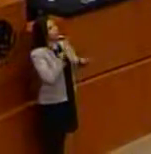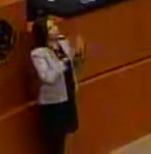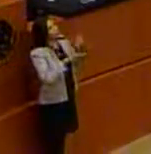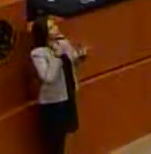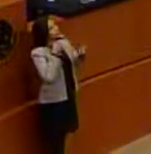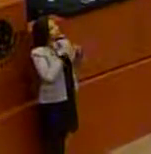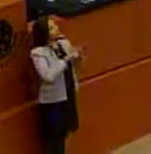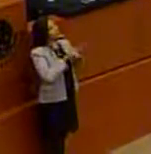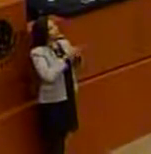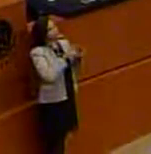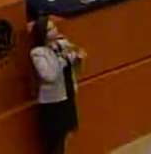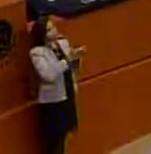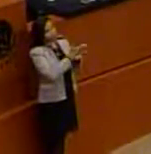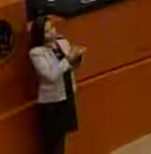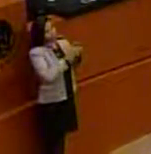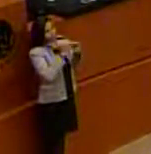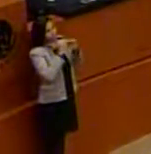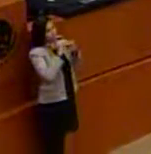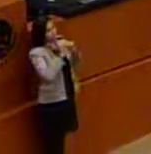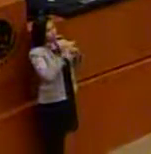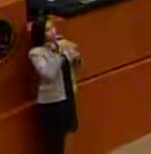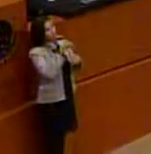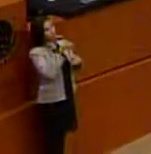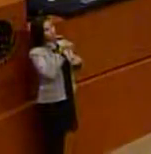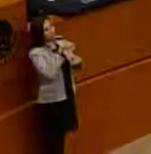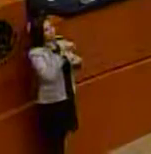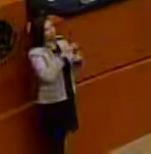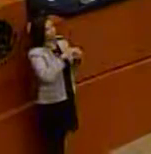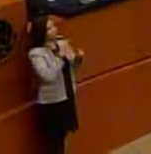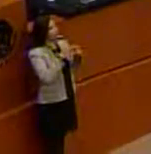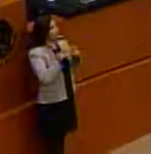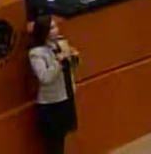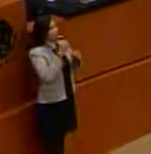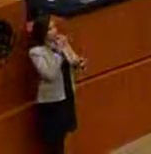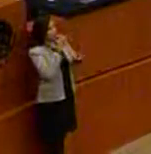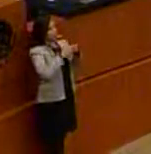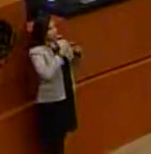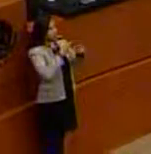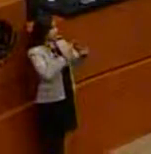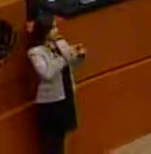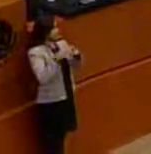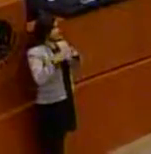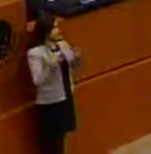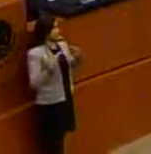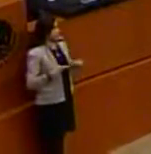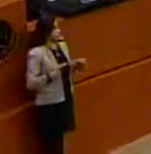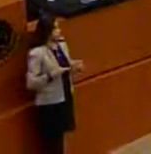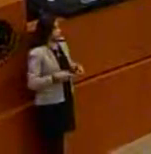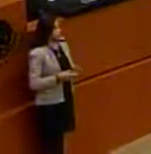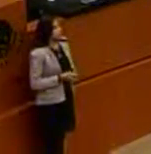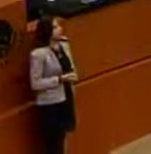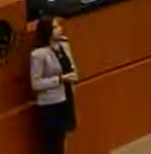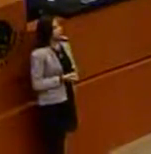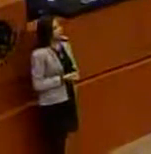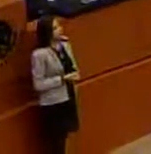obviamente, cuando se empieza en un ingreso mínimo, las cantidades pues son muy diferentes.